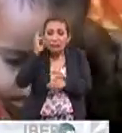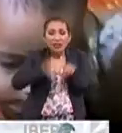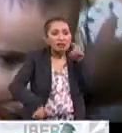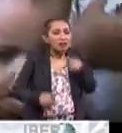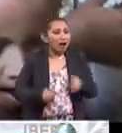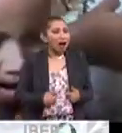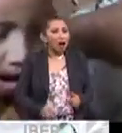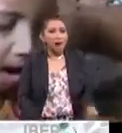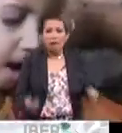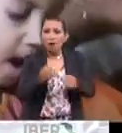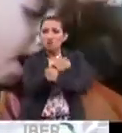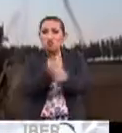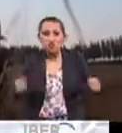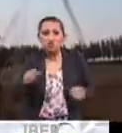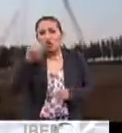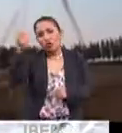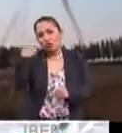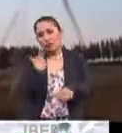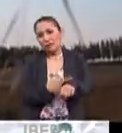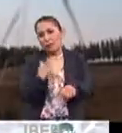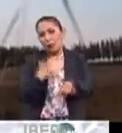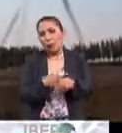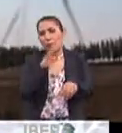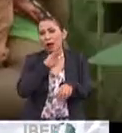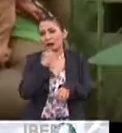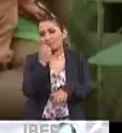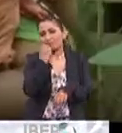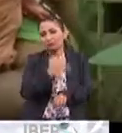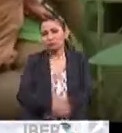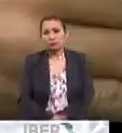erradicar el hambre, la obesidad y otros tipos de malnutrición.